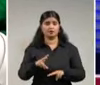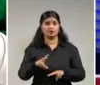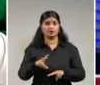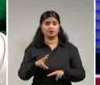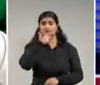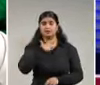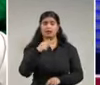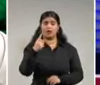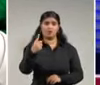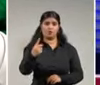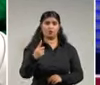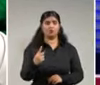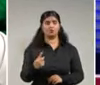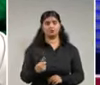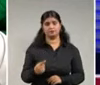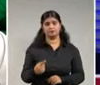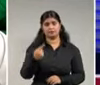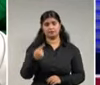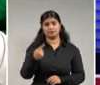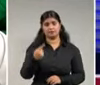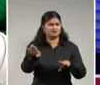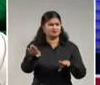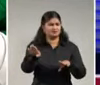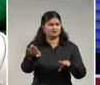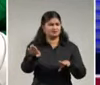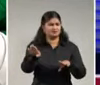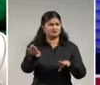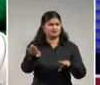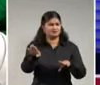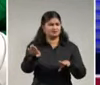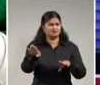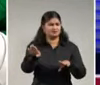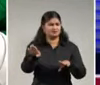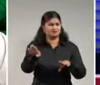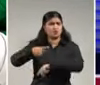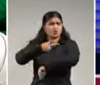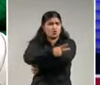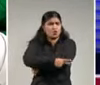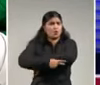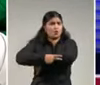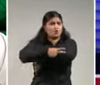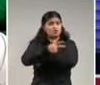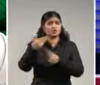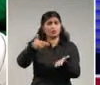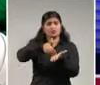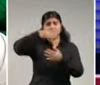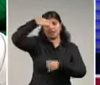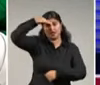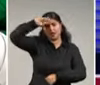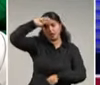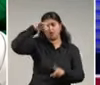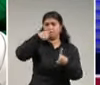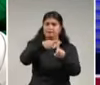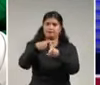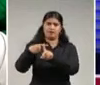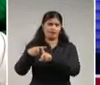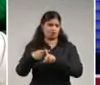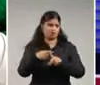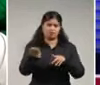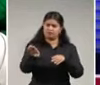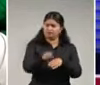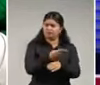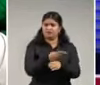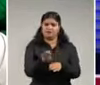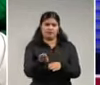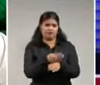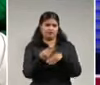ven, muy variado el número de países que han estado incidiendo en este comportamiento.